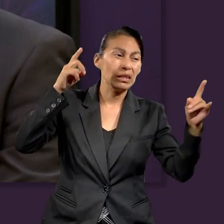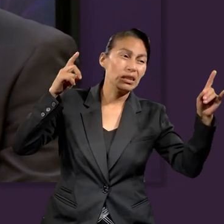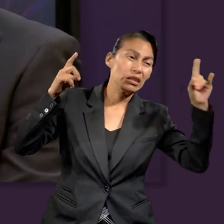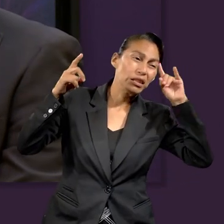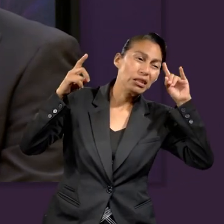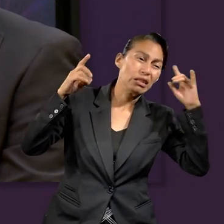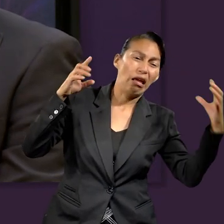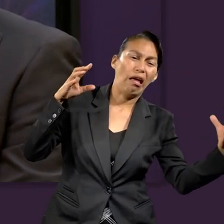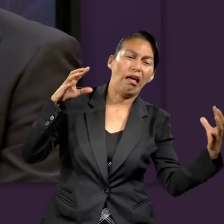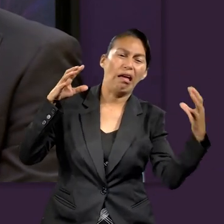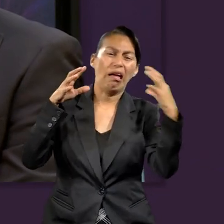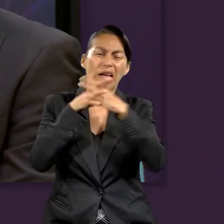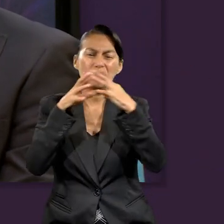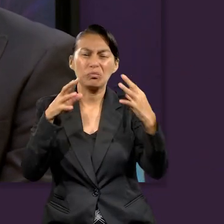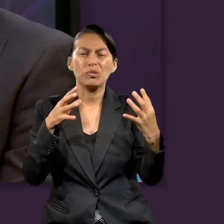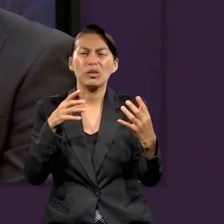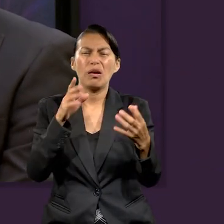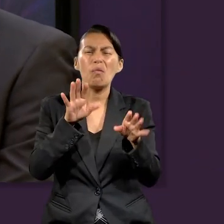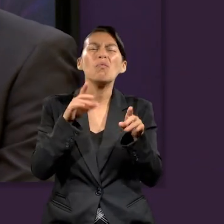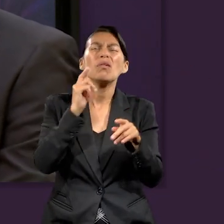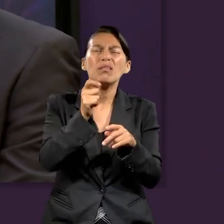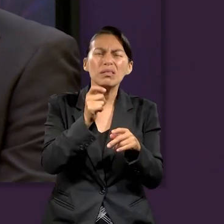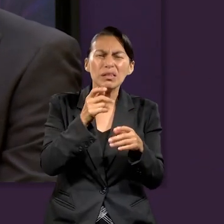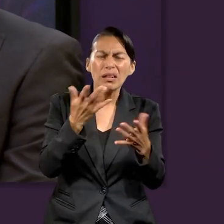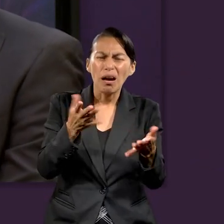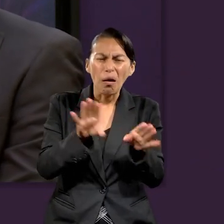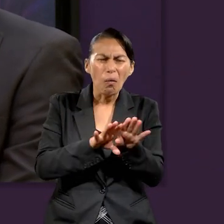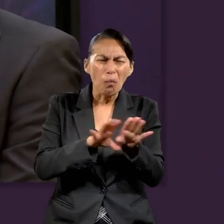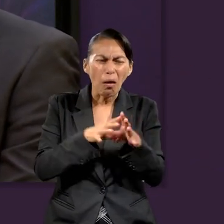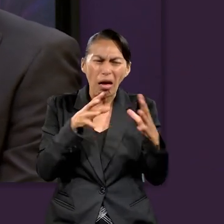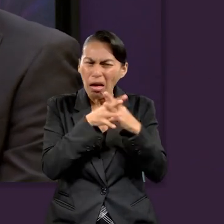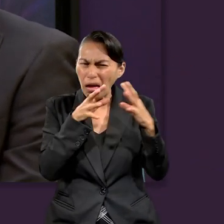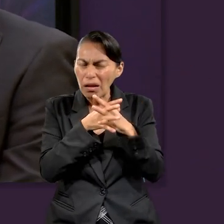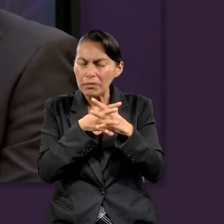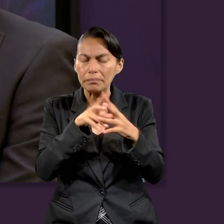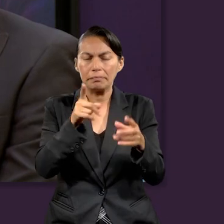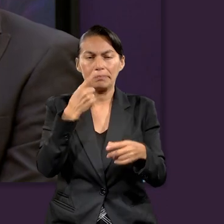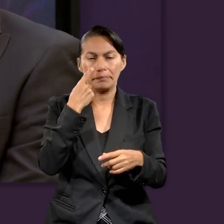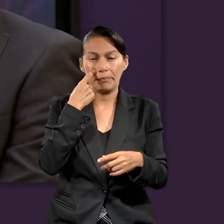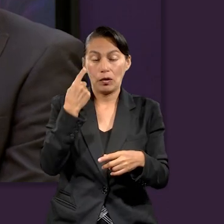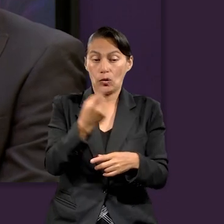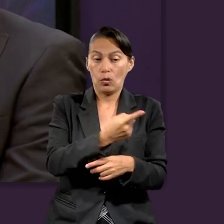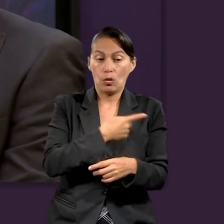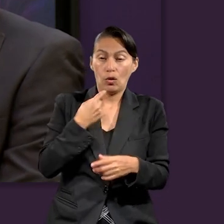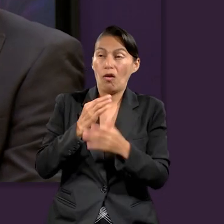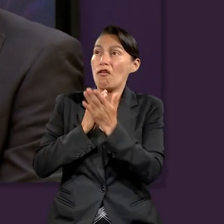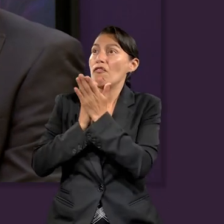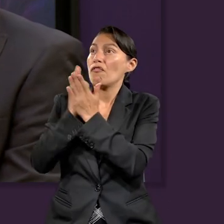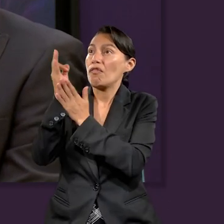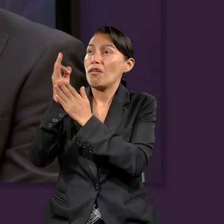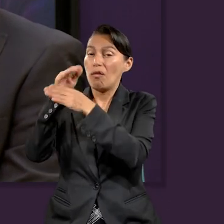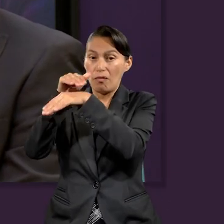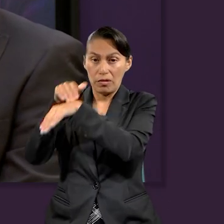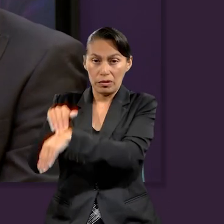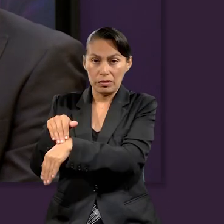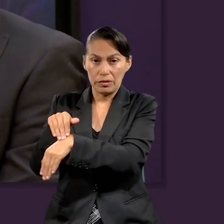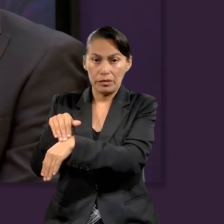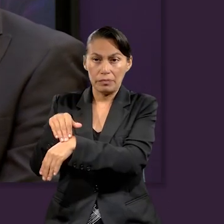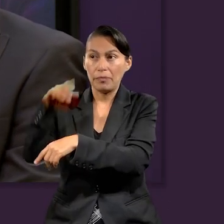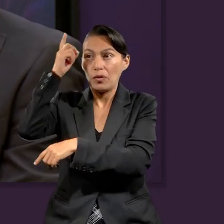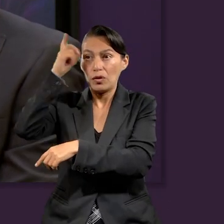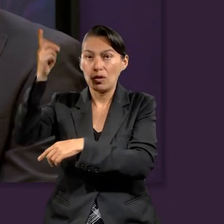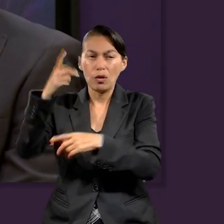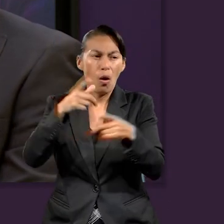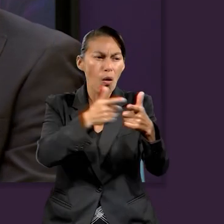Satanás, gira en torno a la lealtad a Dios y la obediencia a su ley. Y es por eso que Dios tiene un remanente, un remanente que ha sido llamado,